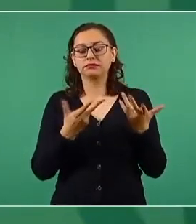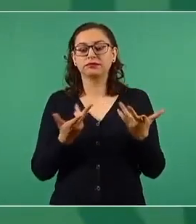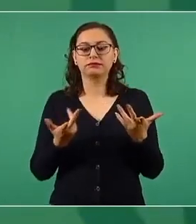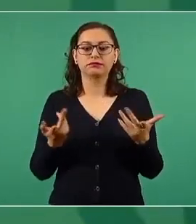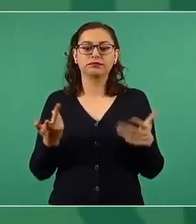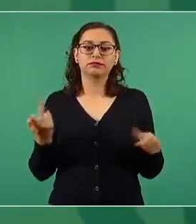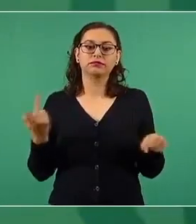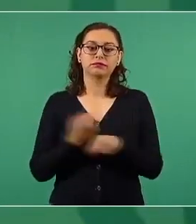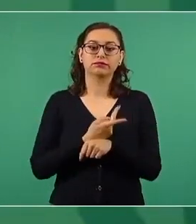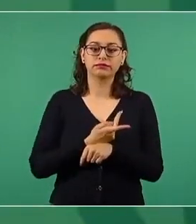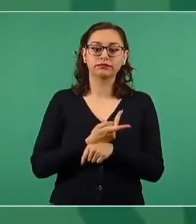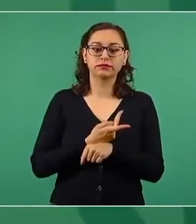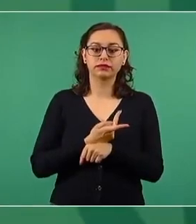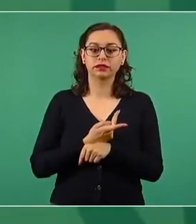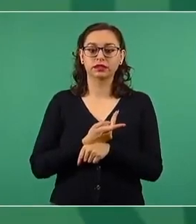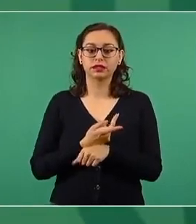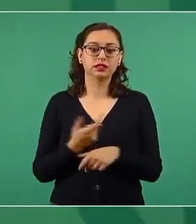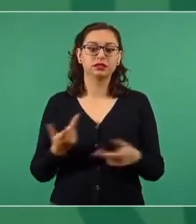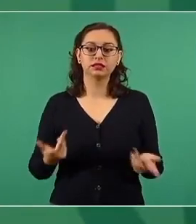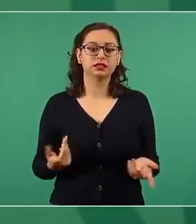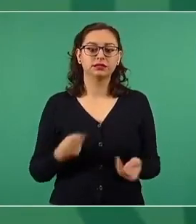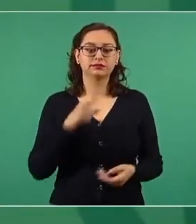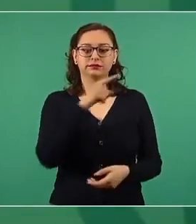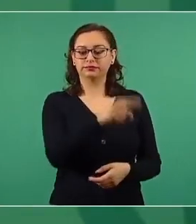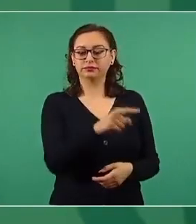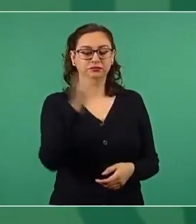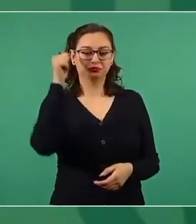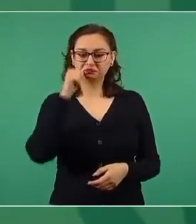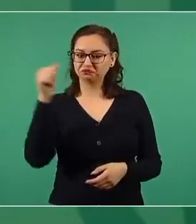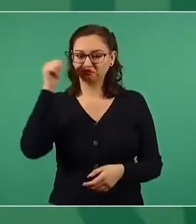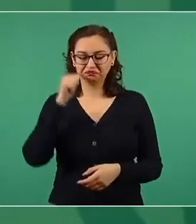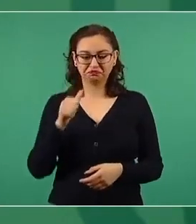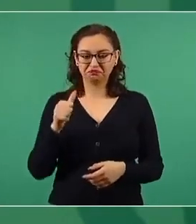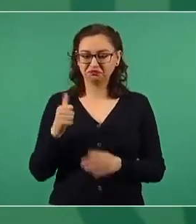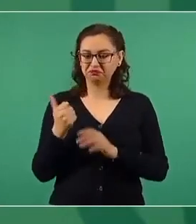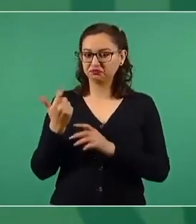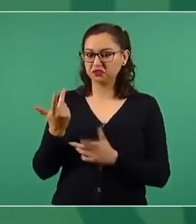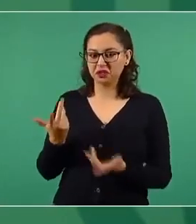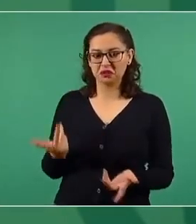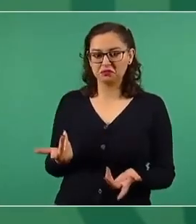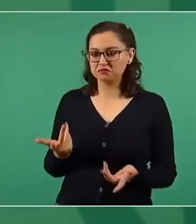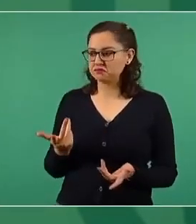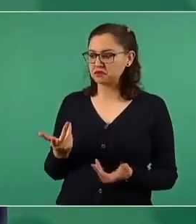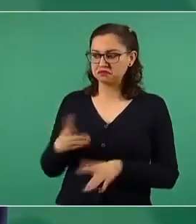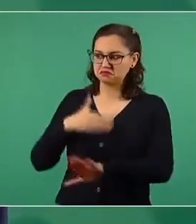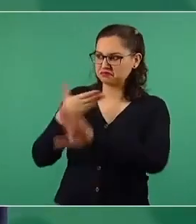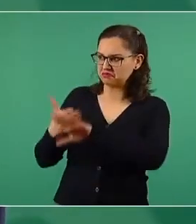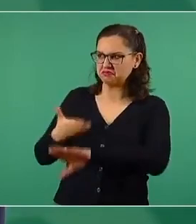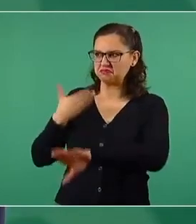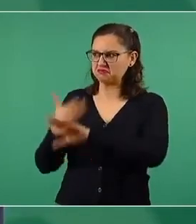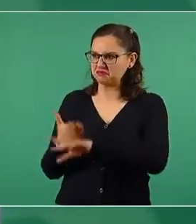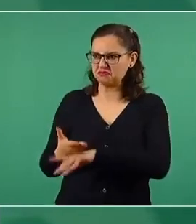nos cuestionan por eso. Vino la pandemia y era la pandemia, ¿no?